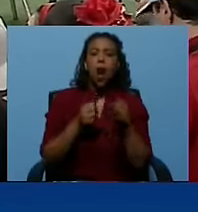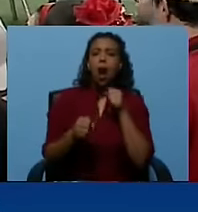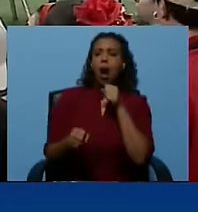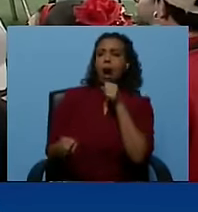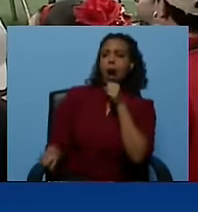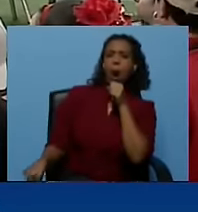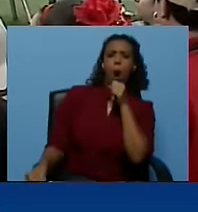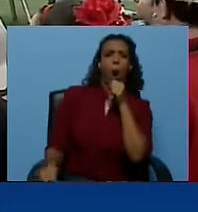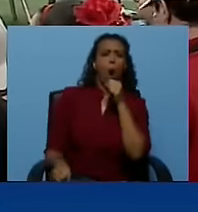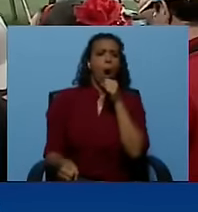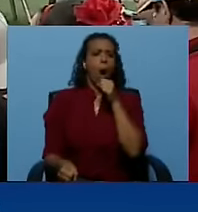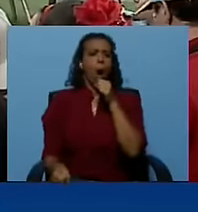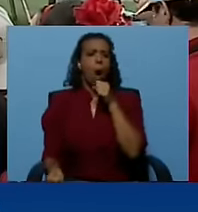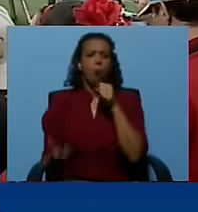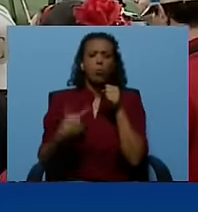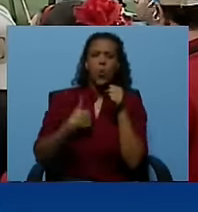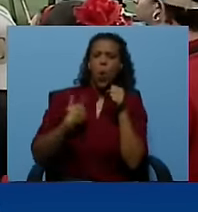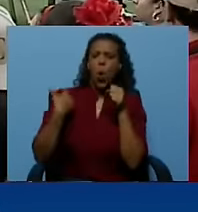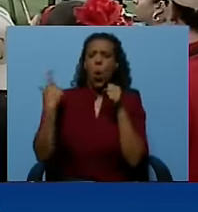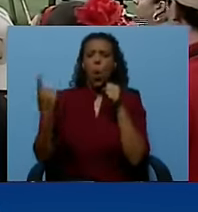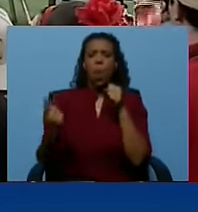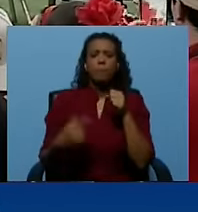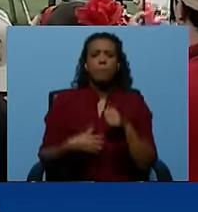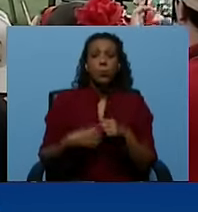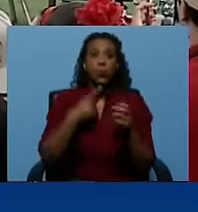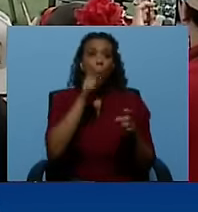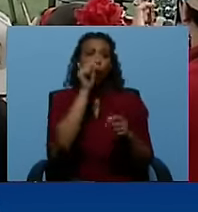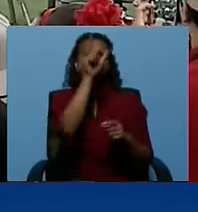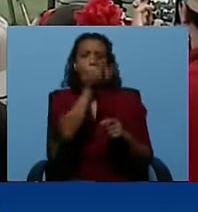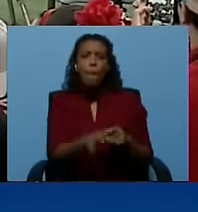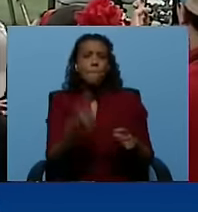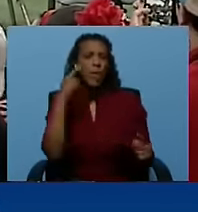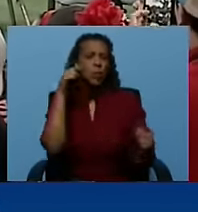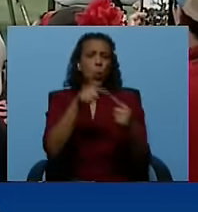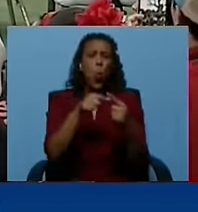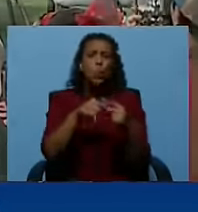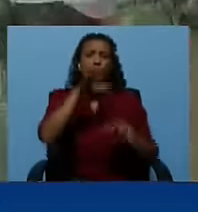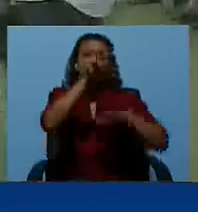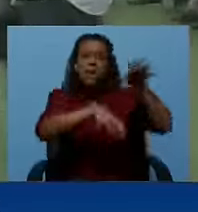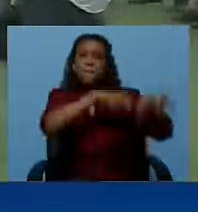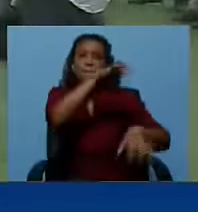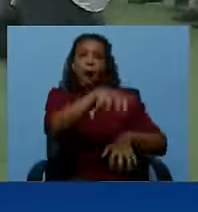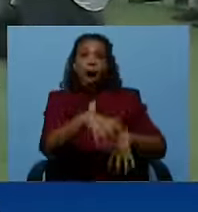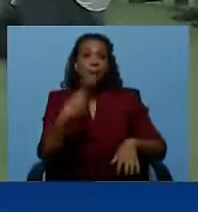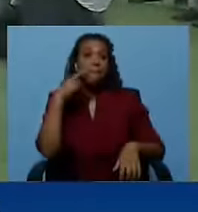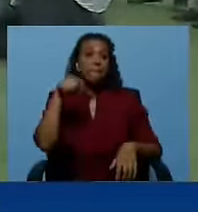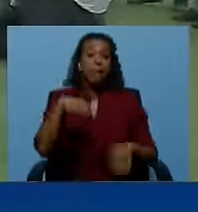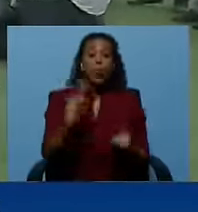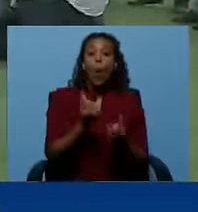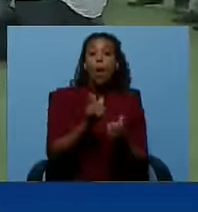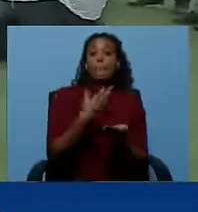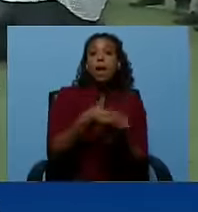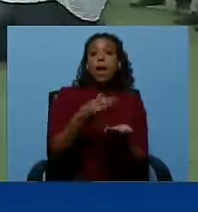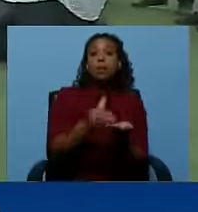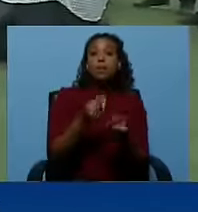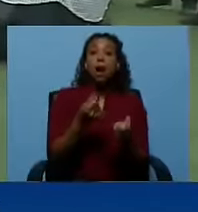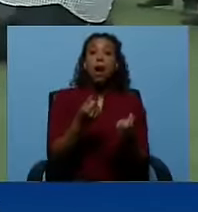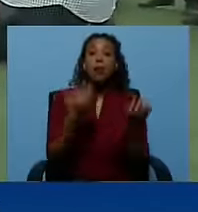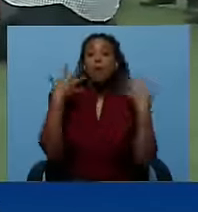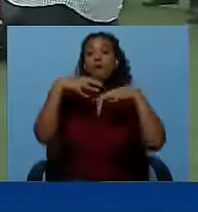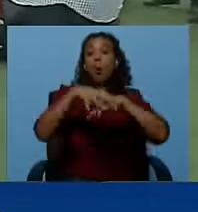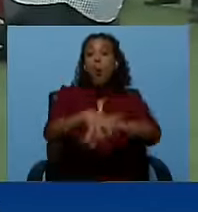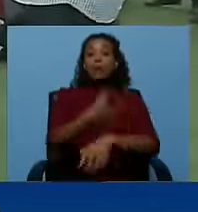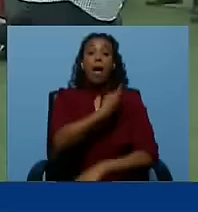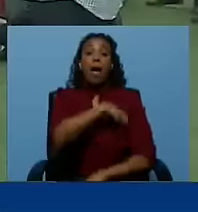con Will Project, un tipo que se dedica a los animales, pero ya le dieron su platica y cree que por ser influencer